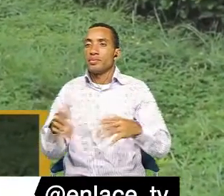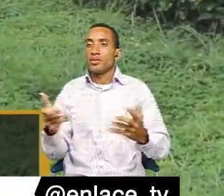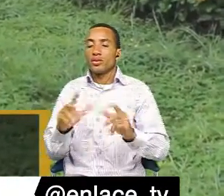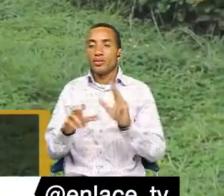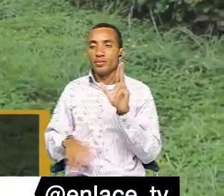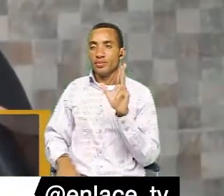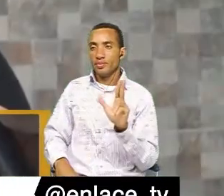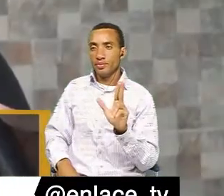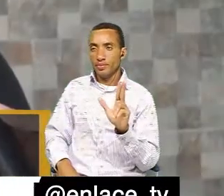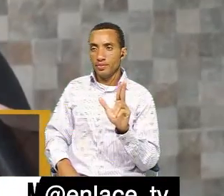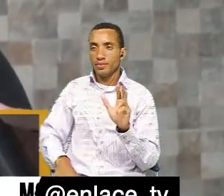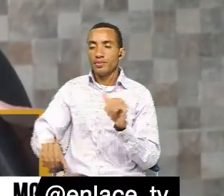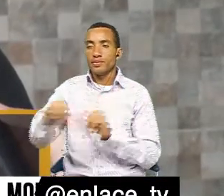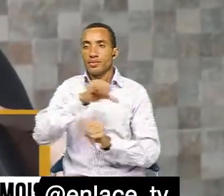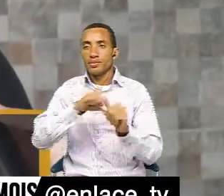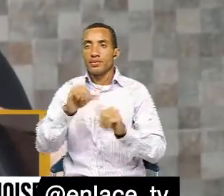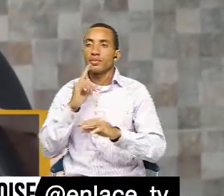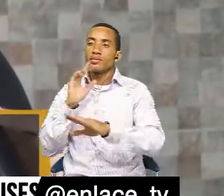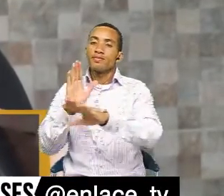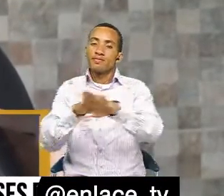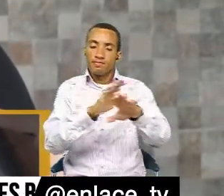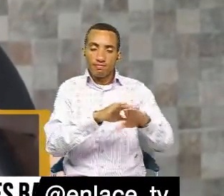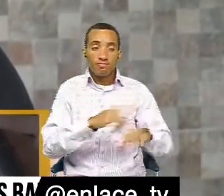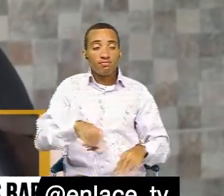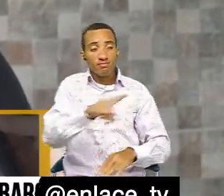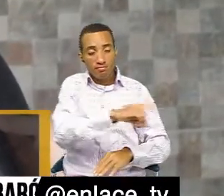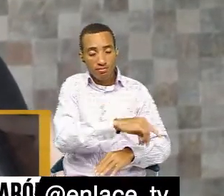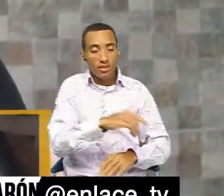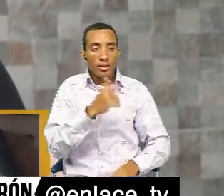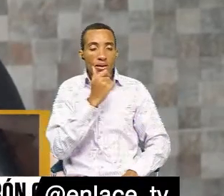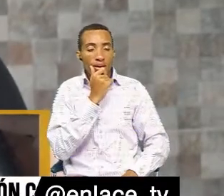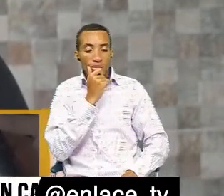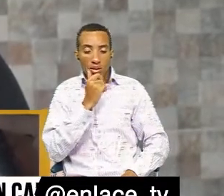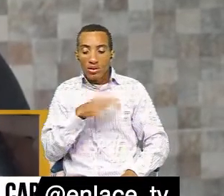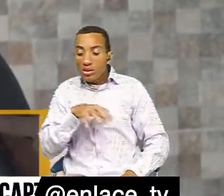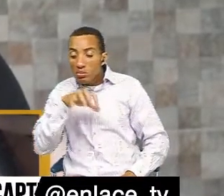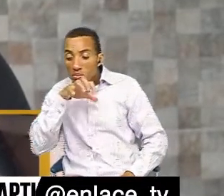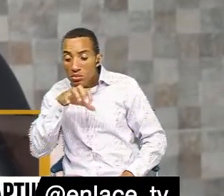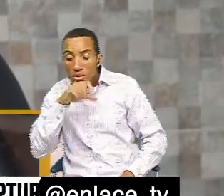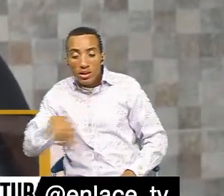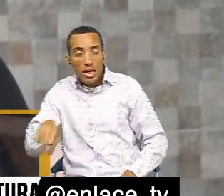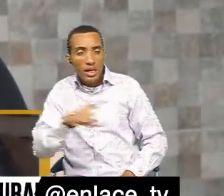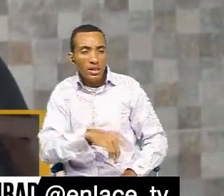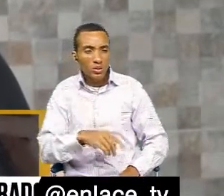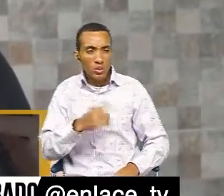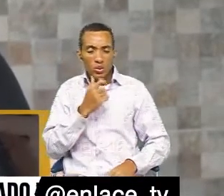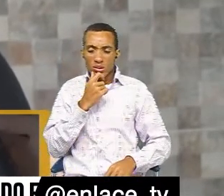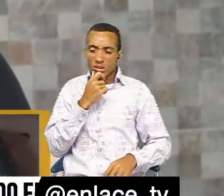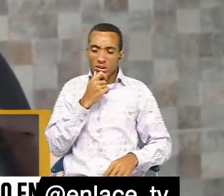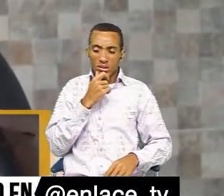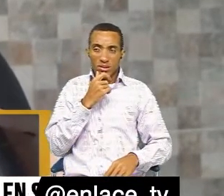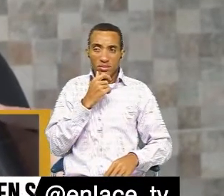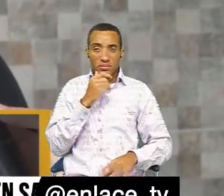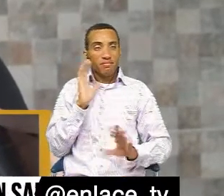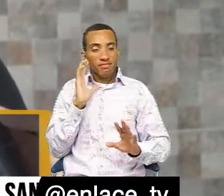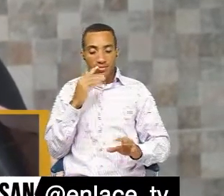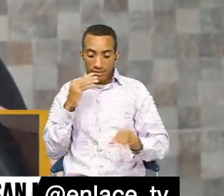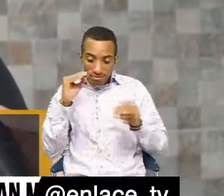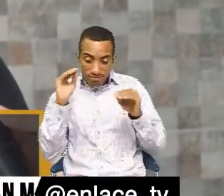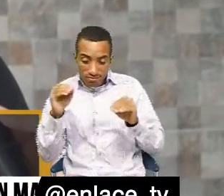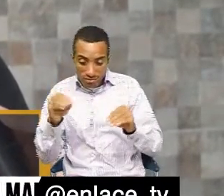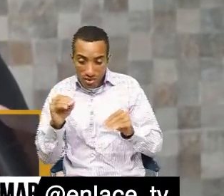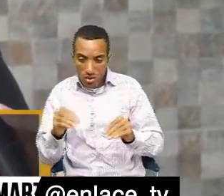se quiere concienciar a la gente, donde no la raza no es como muchas las personas la dicen, sino como uno la críe.